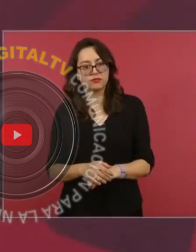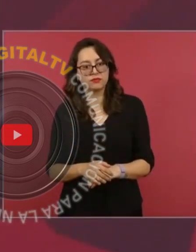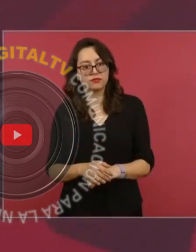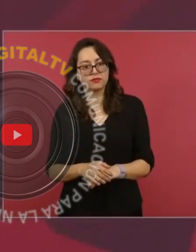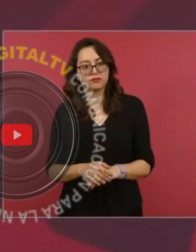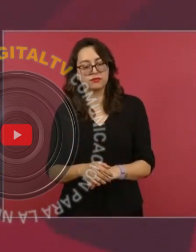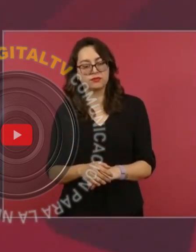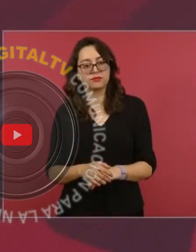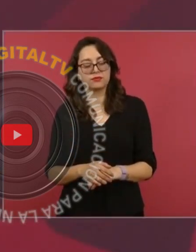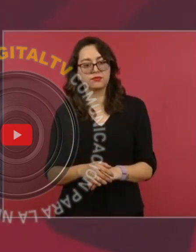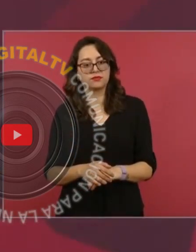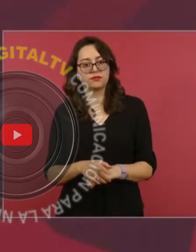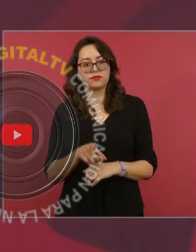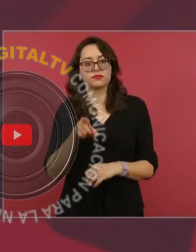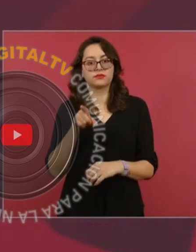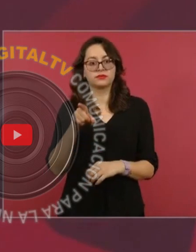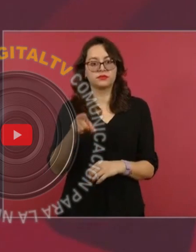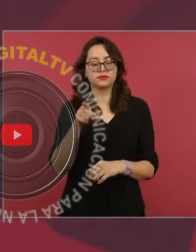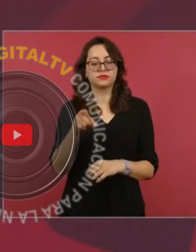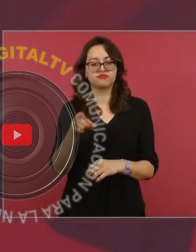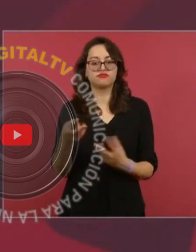tiene una entrevista